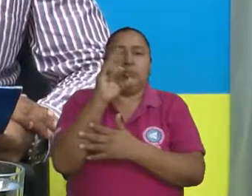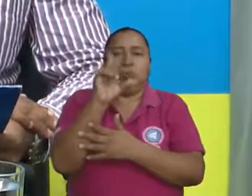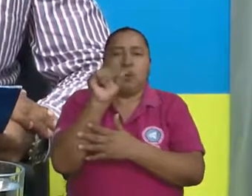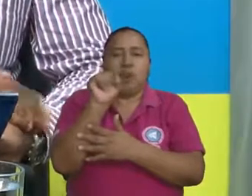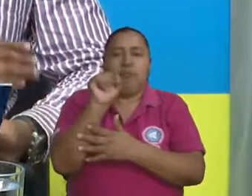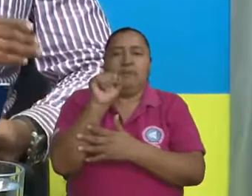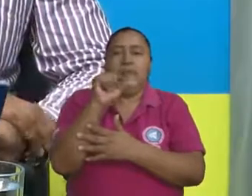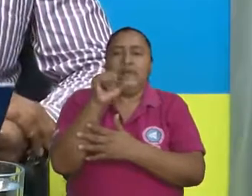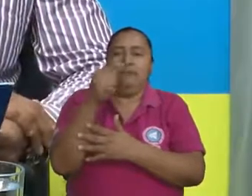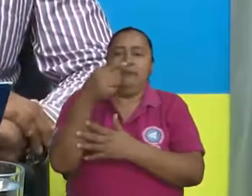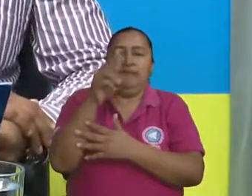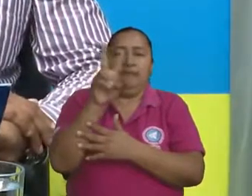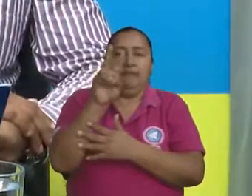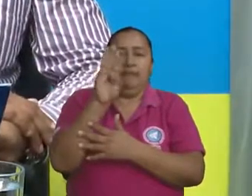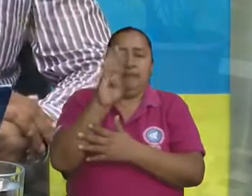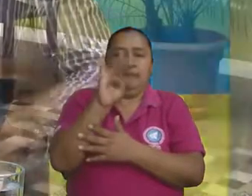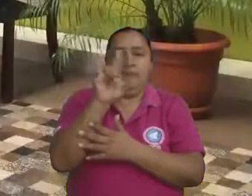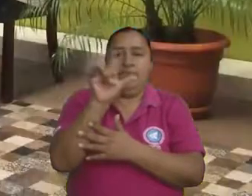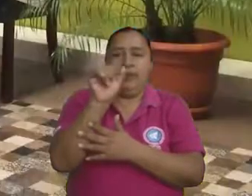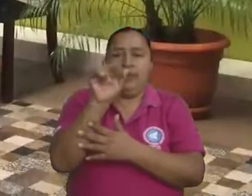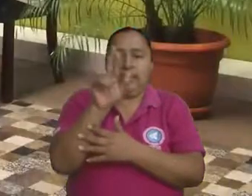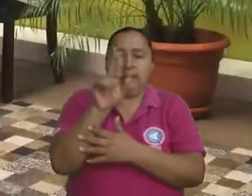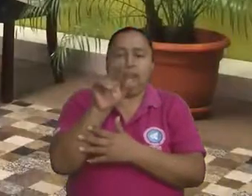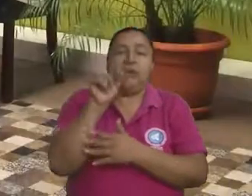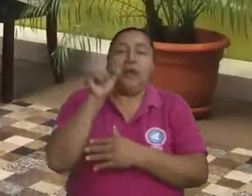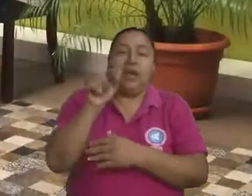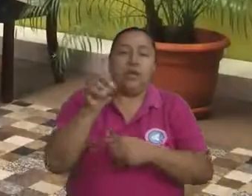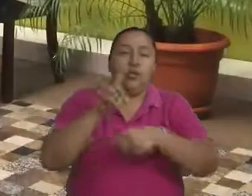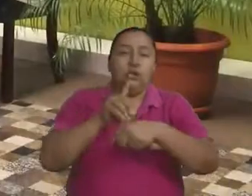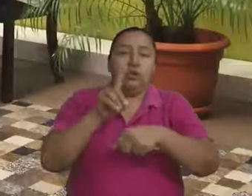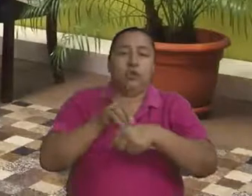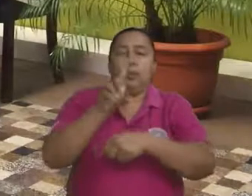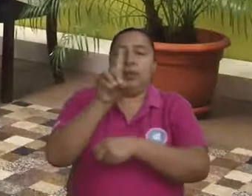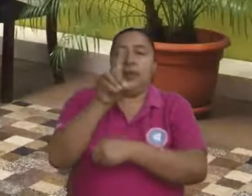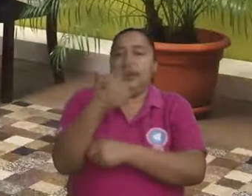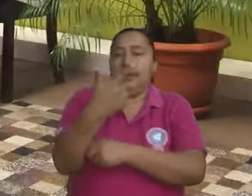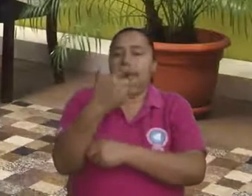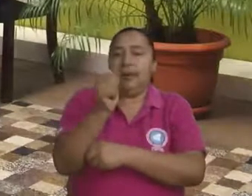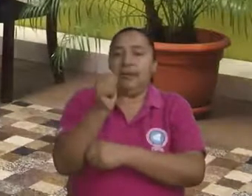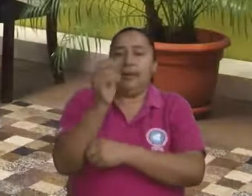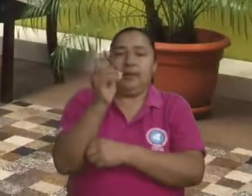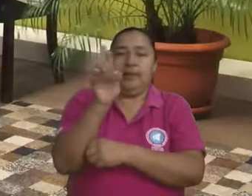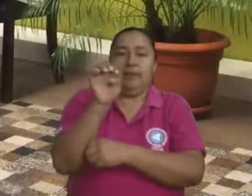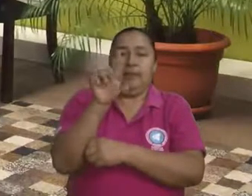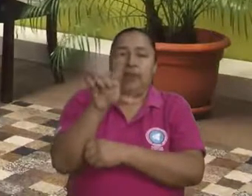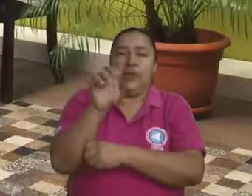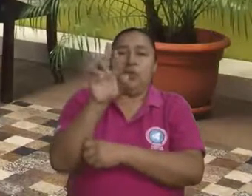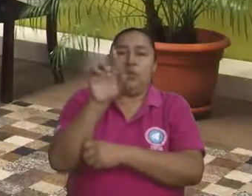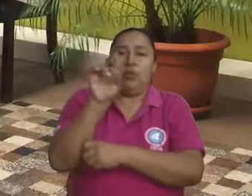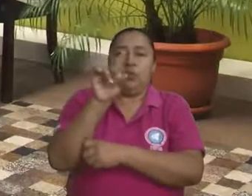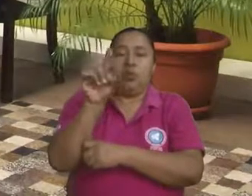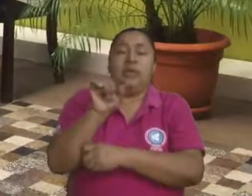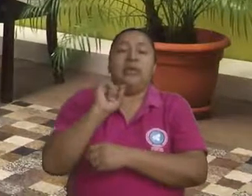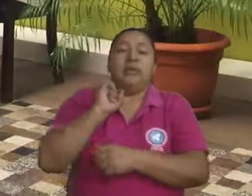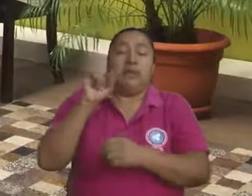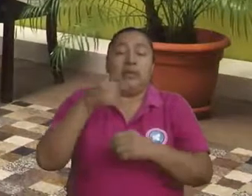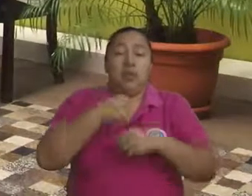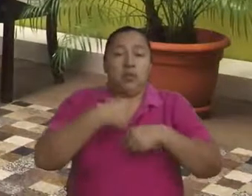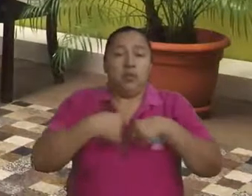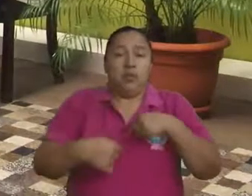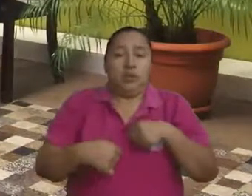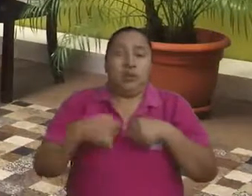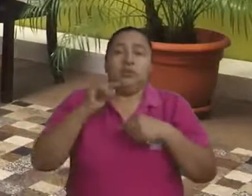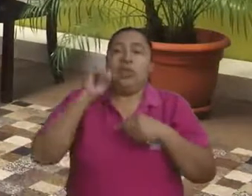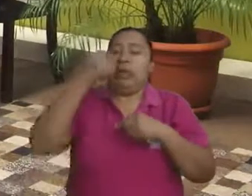Gabriel Ruiz, quien es cirujano laparoscópico y cirujano general del Hospital Manolo Morales,